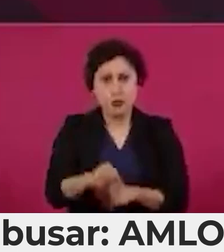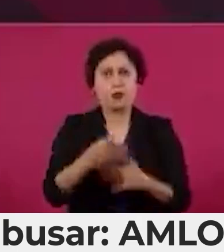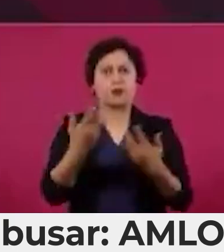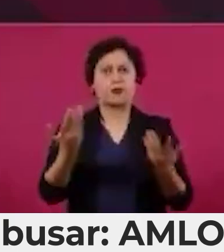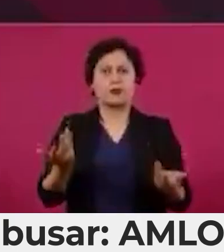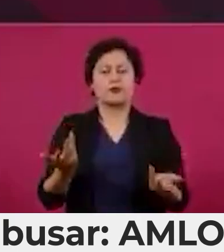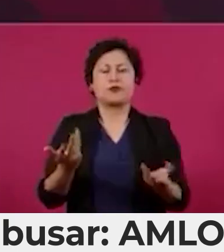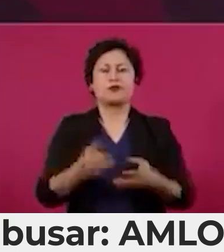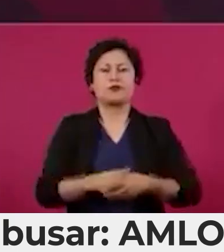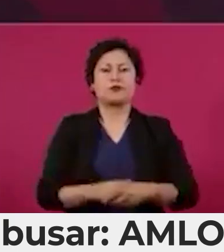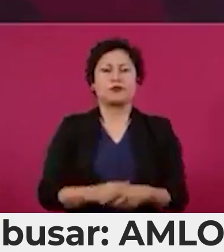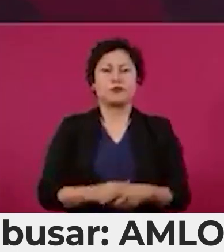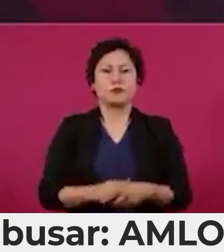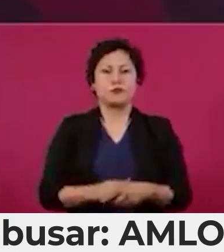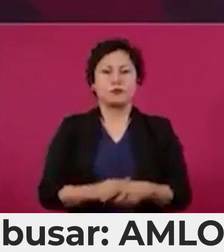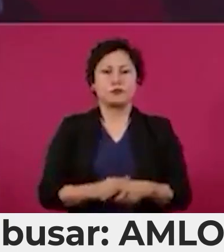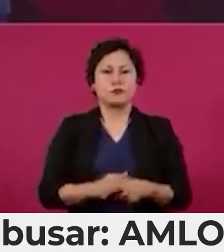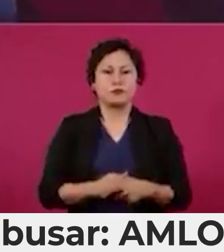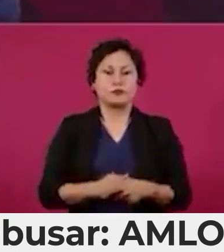Es un